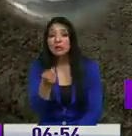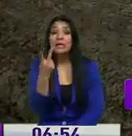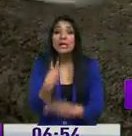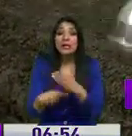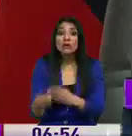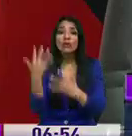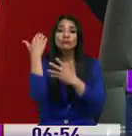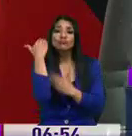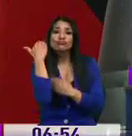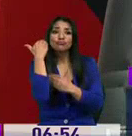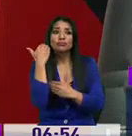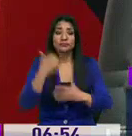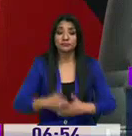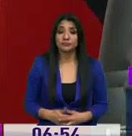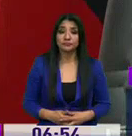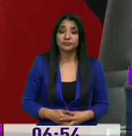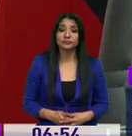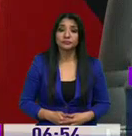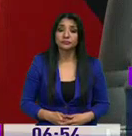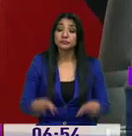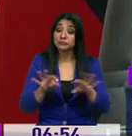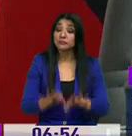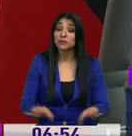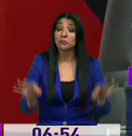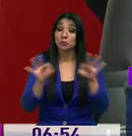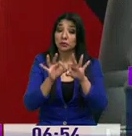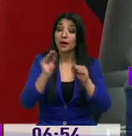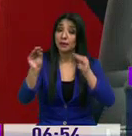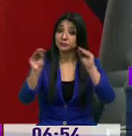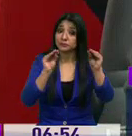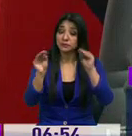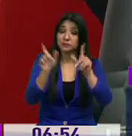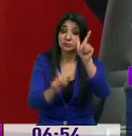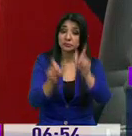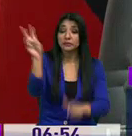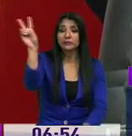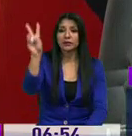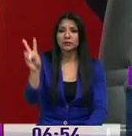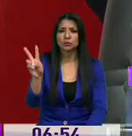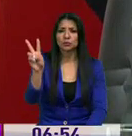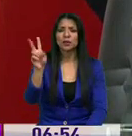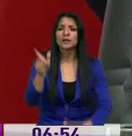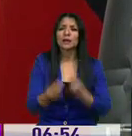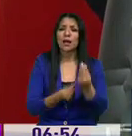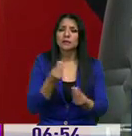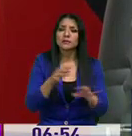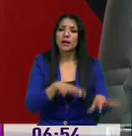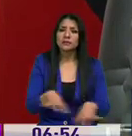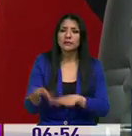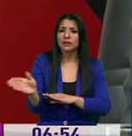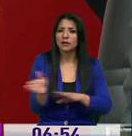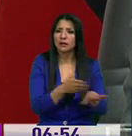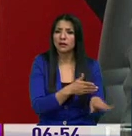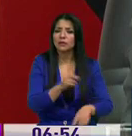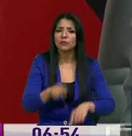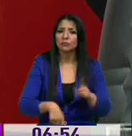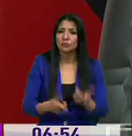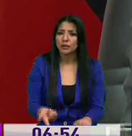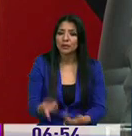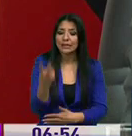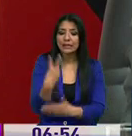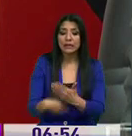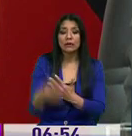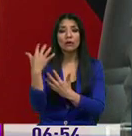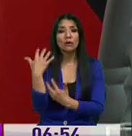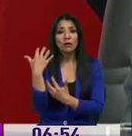en brazos no es importante que los ciudadanos venezolanos digamos virgen esta actividad del agro no se puede tener a los